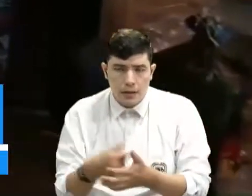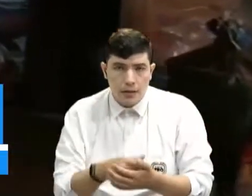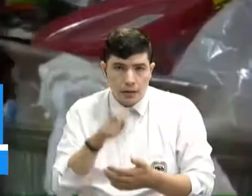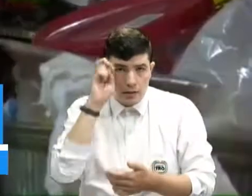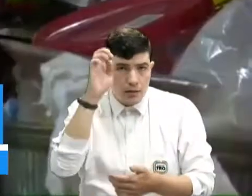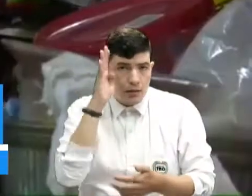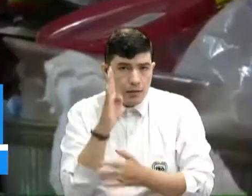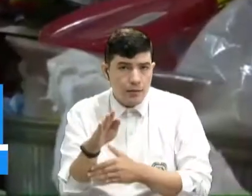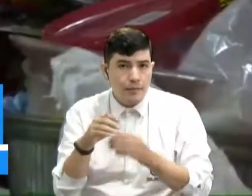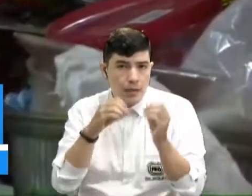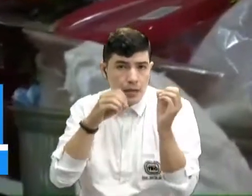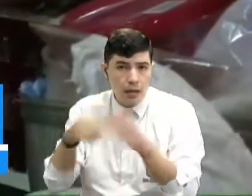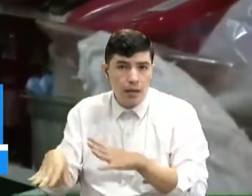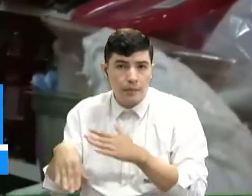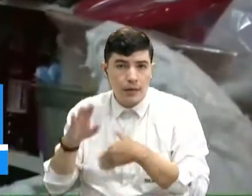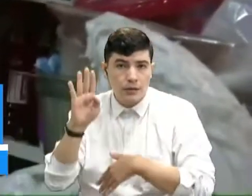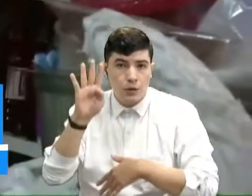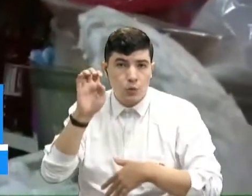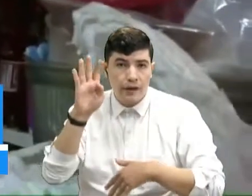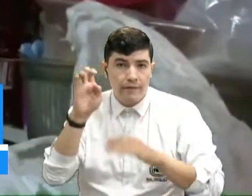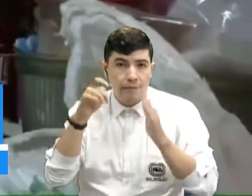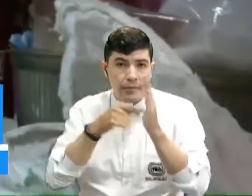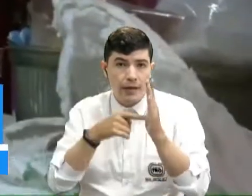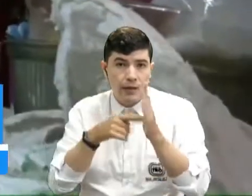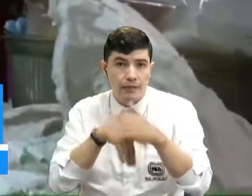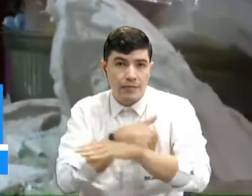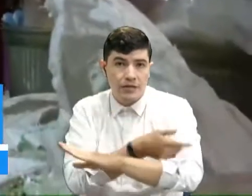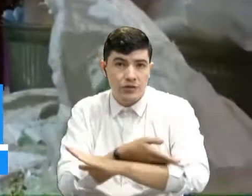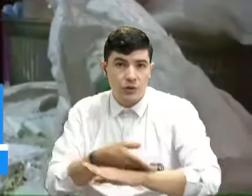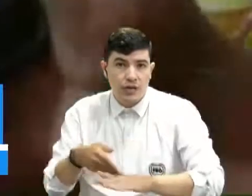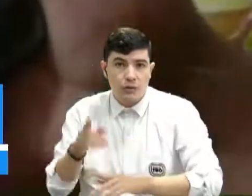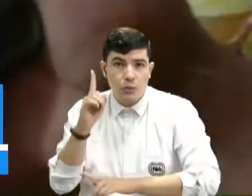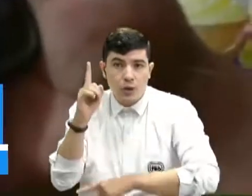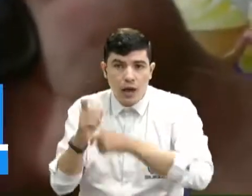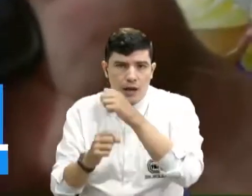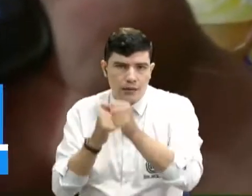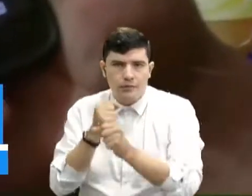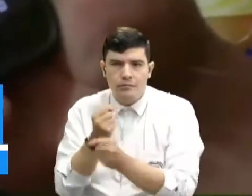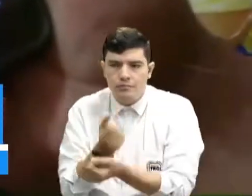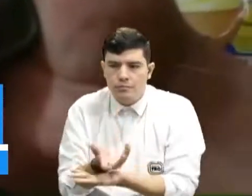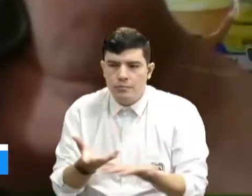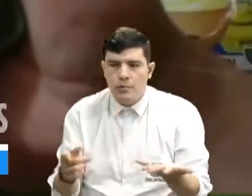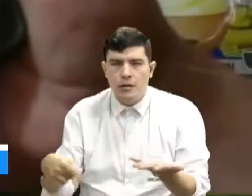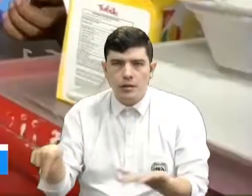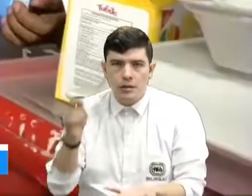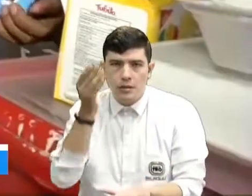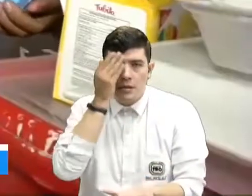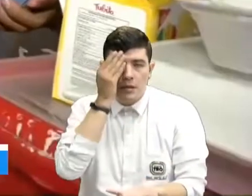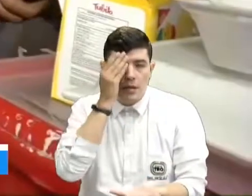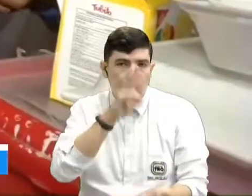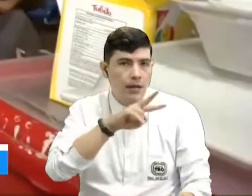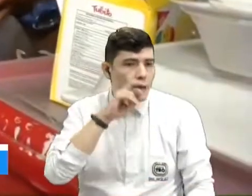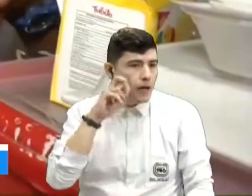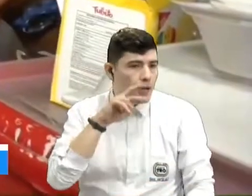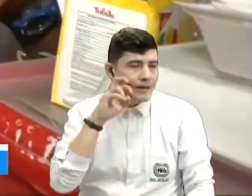de 9.000 millones de pesos anuales en productos de contrabando, donde los cárnicos y los cigarrillos tienen las cifras más altas.